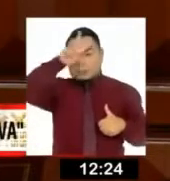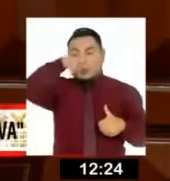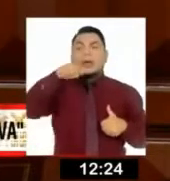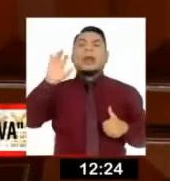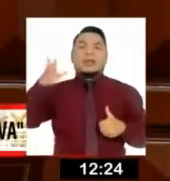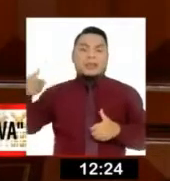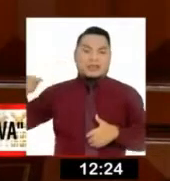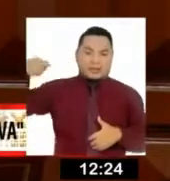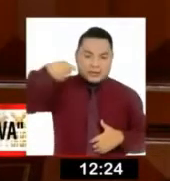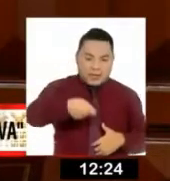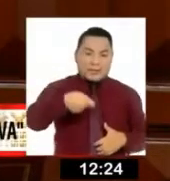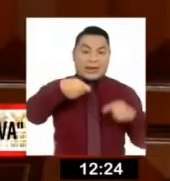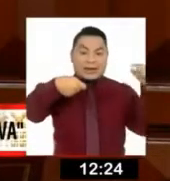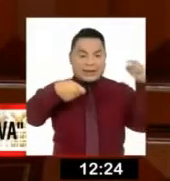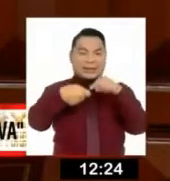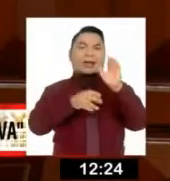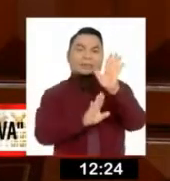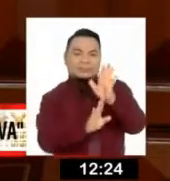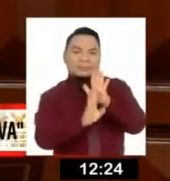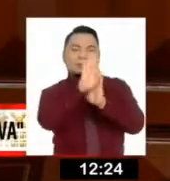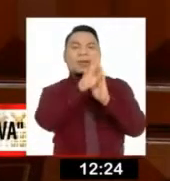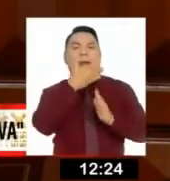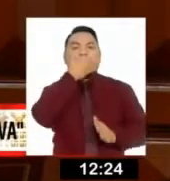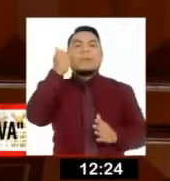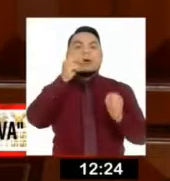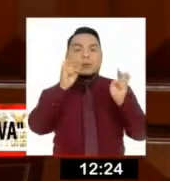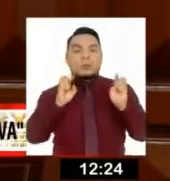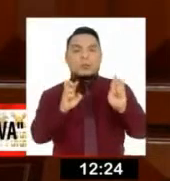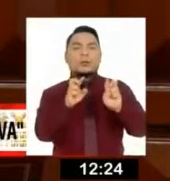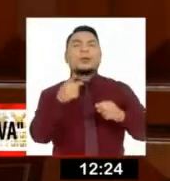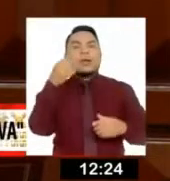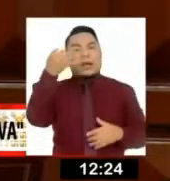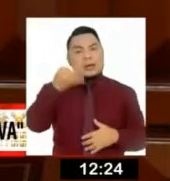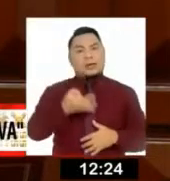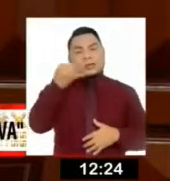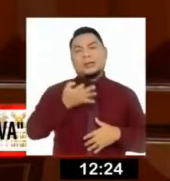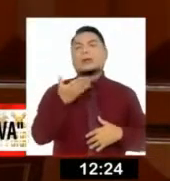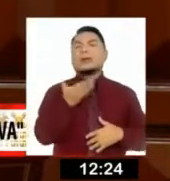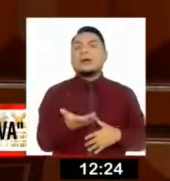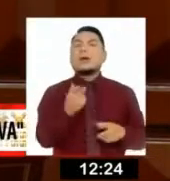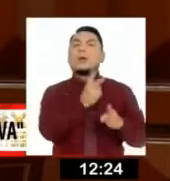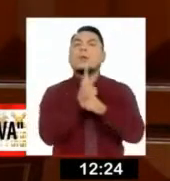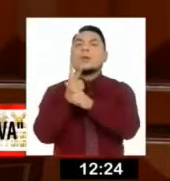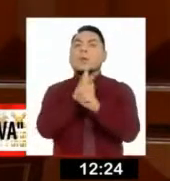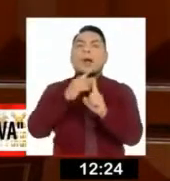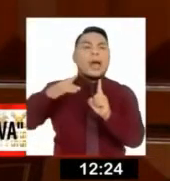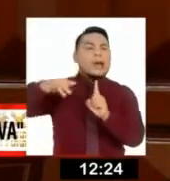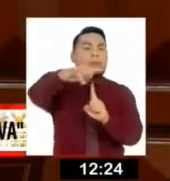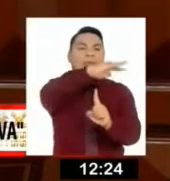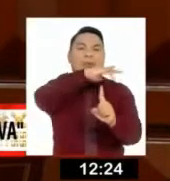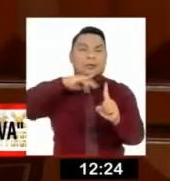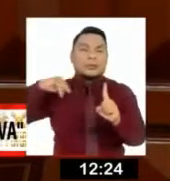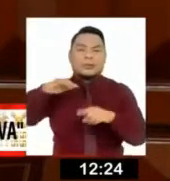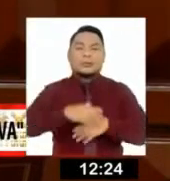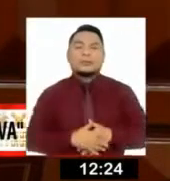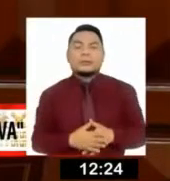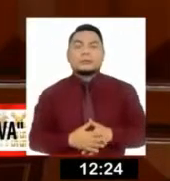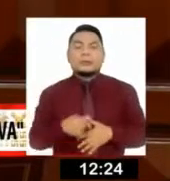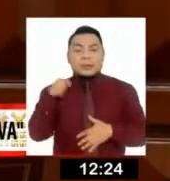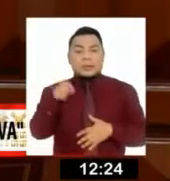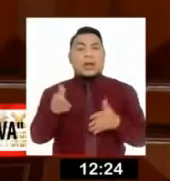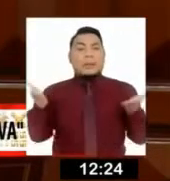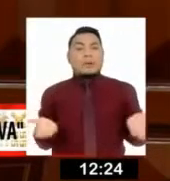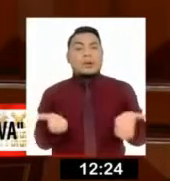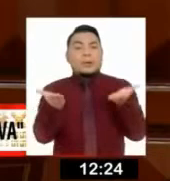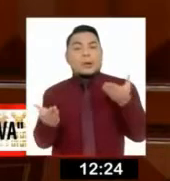contribuciones que generen desarrollo y mayores oportunidades con un real cuidado del medio ambiente. Se promoverá